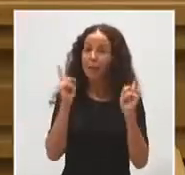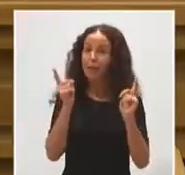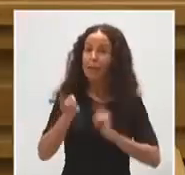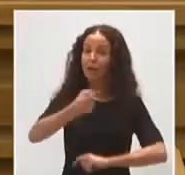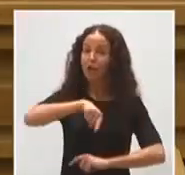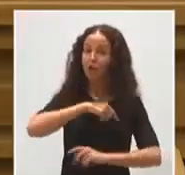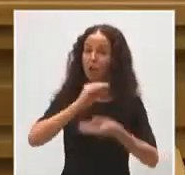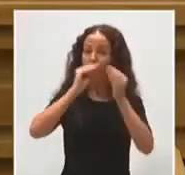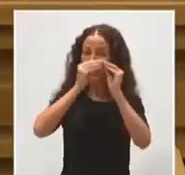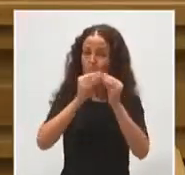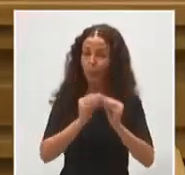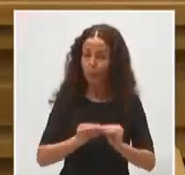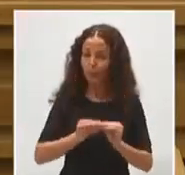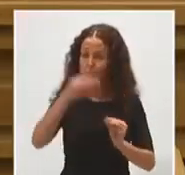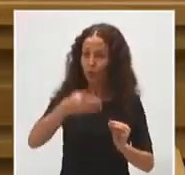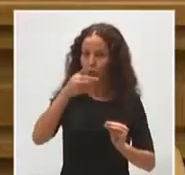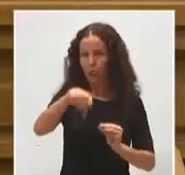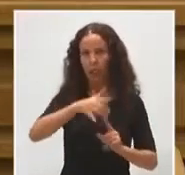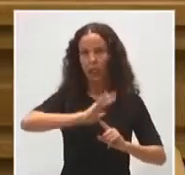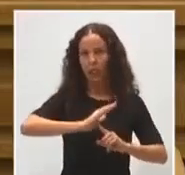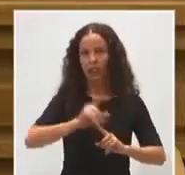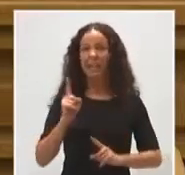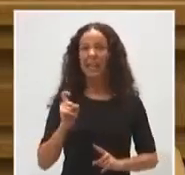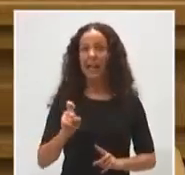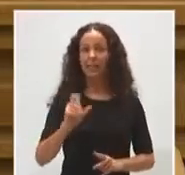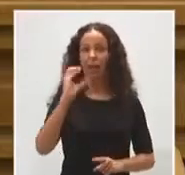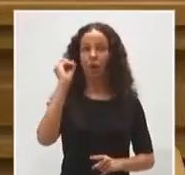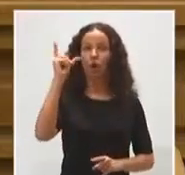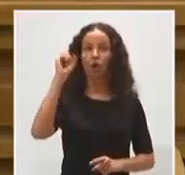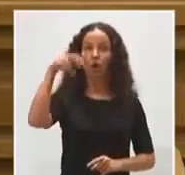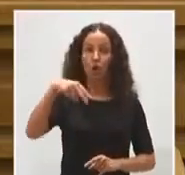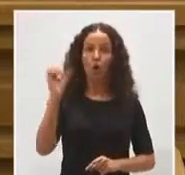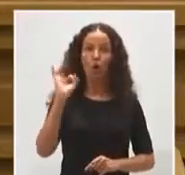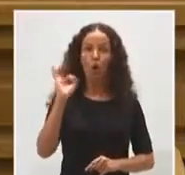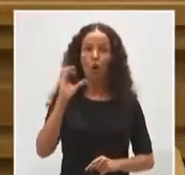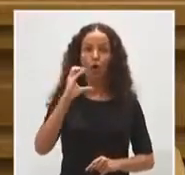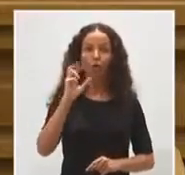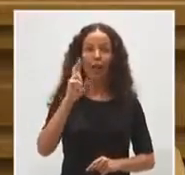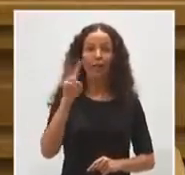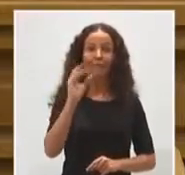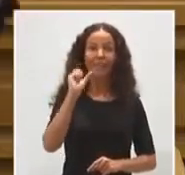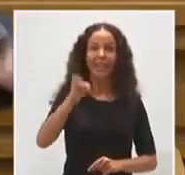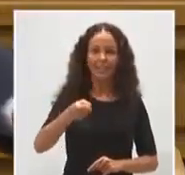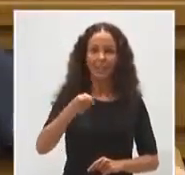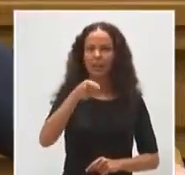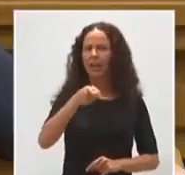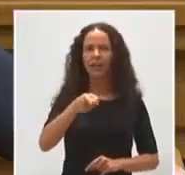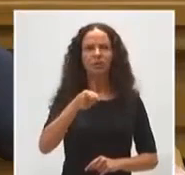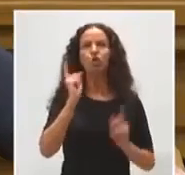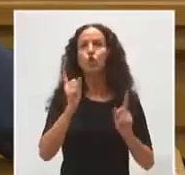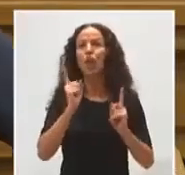manera exponencial en castilla-la mancha' del cáncer de colon y de cérvix está dando unos resultados de verdad que sólo eso